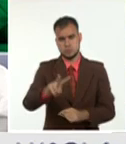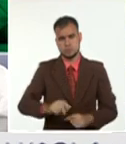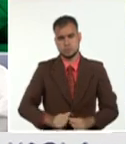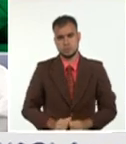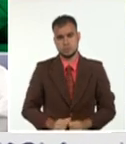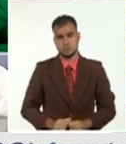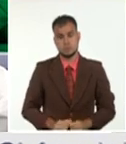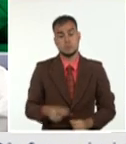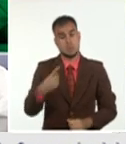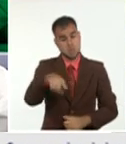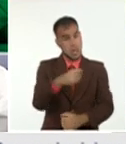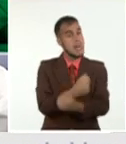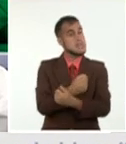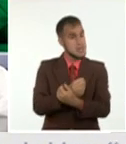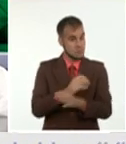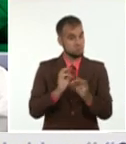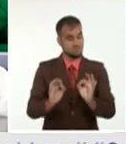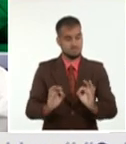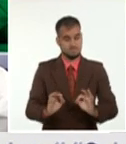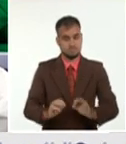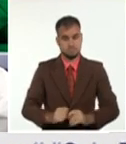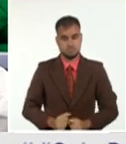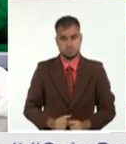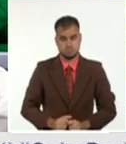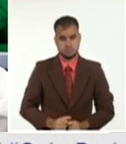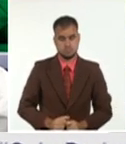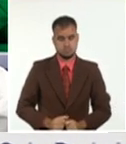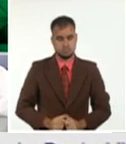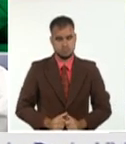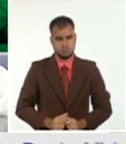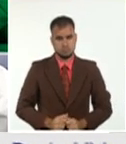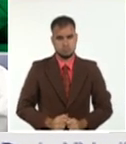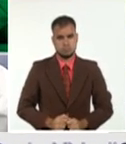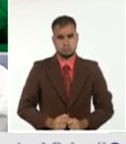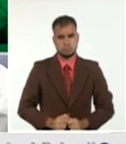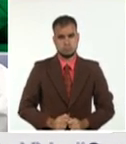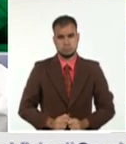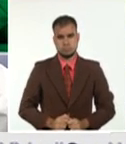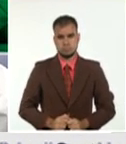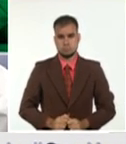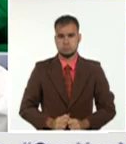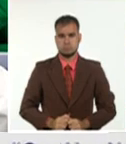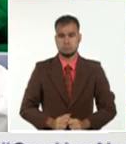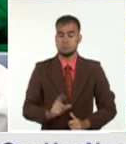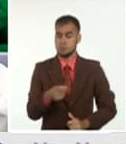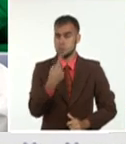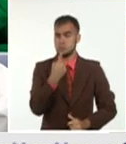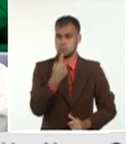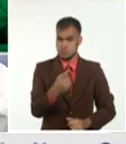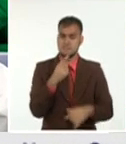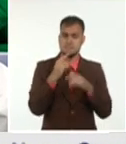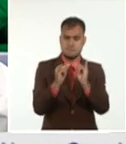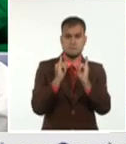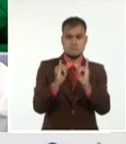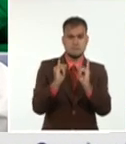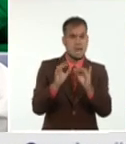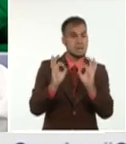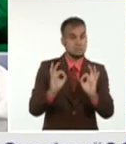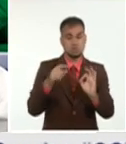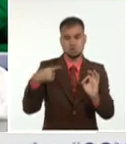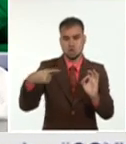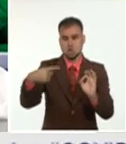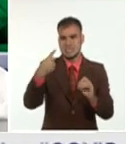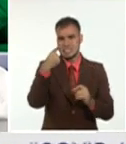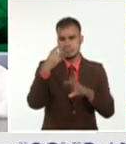su evolución. Creo que las cifras que estamos reiterando diariamente obligan a